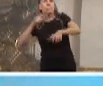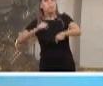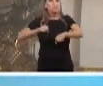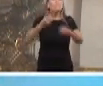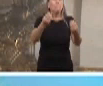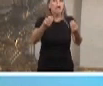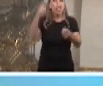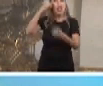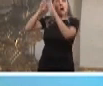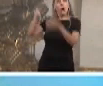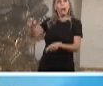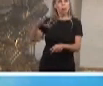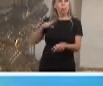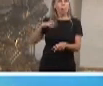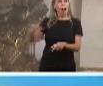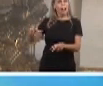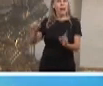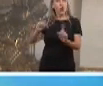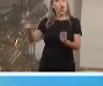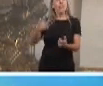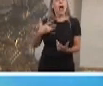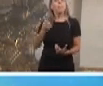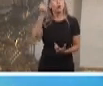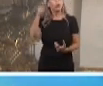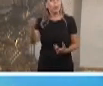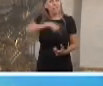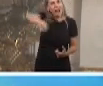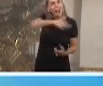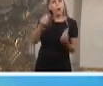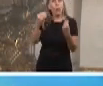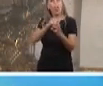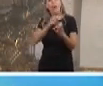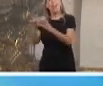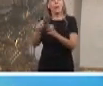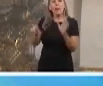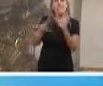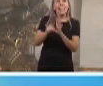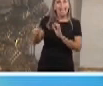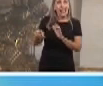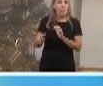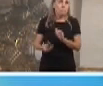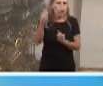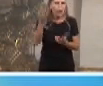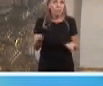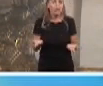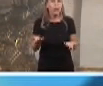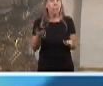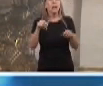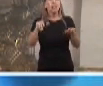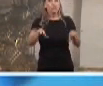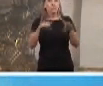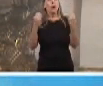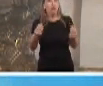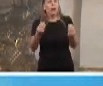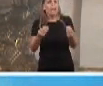gente, más allá de la ilusión o de la esperanza, comienza a chocarse con la realidad. Comienza la realidad a invadir su vida privada en el sentido de que, bueno,